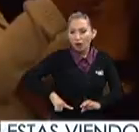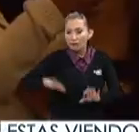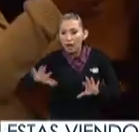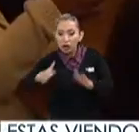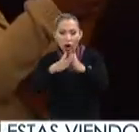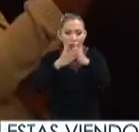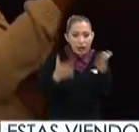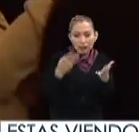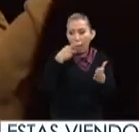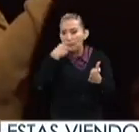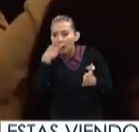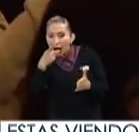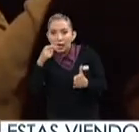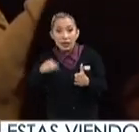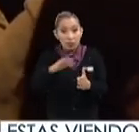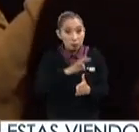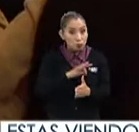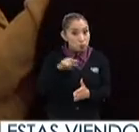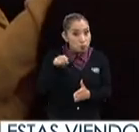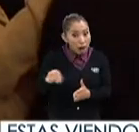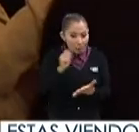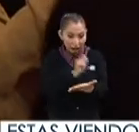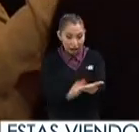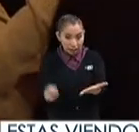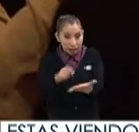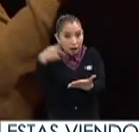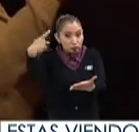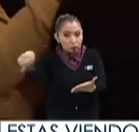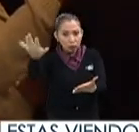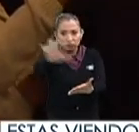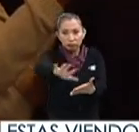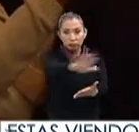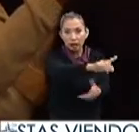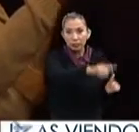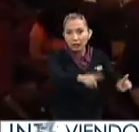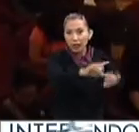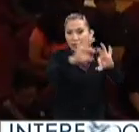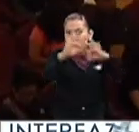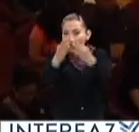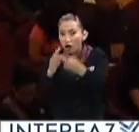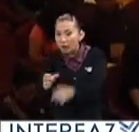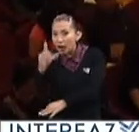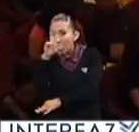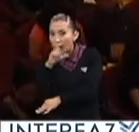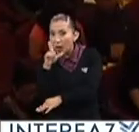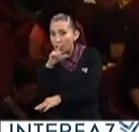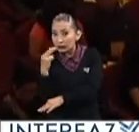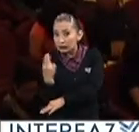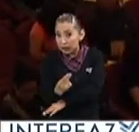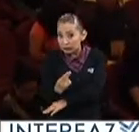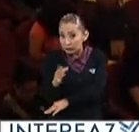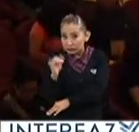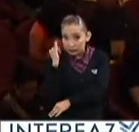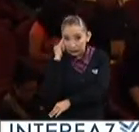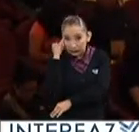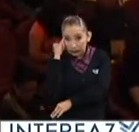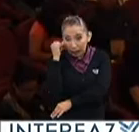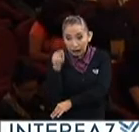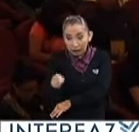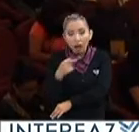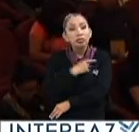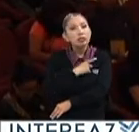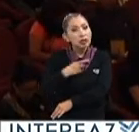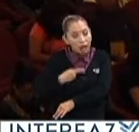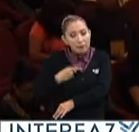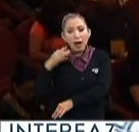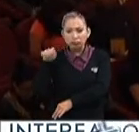El libro, la oralidad y la posibilidad de escribir desde las múltiples y variadas formas que se hacen necesarias en lenguas indígenas